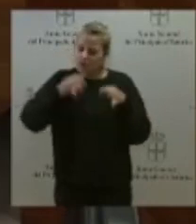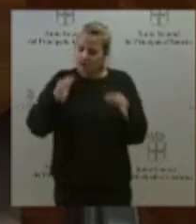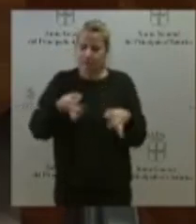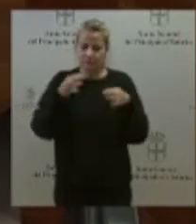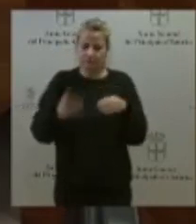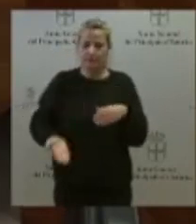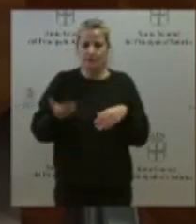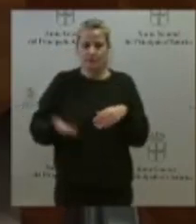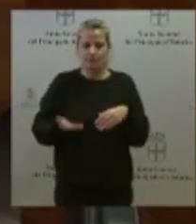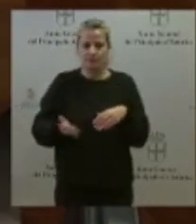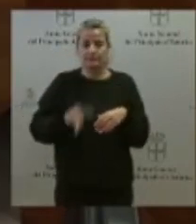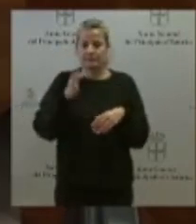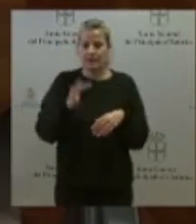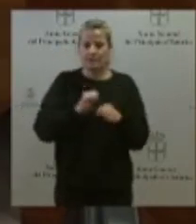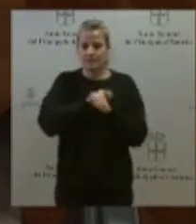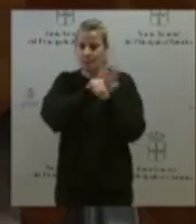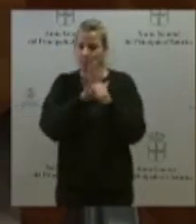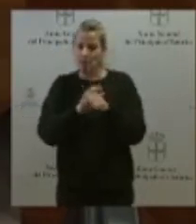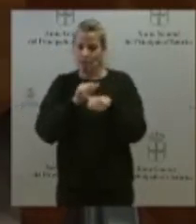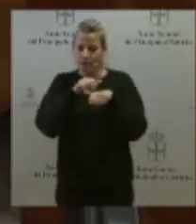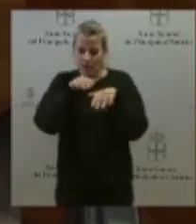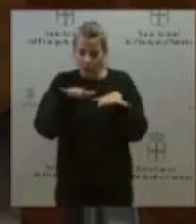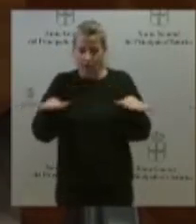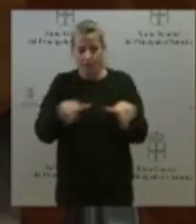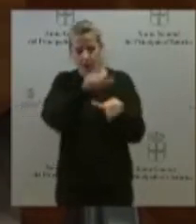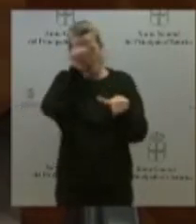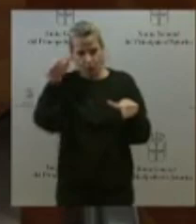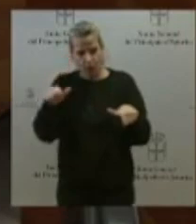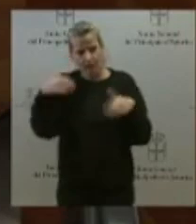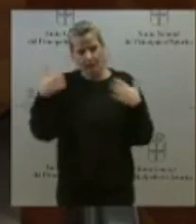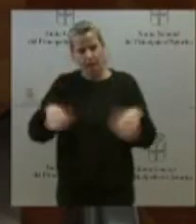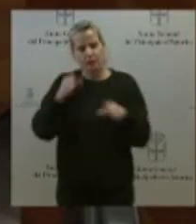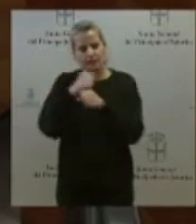creo que merece la pena reconocer en esta Cámara, trasladarles toda nuestra solidaridad y nuestro afecto.